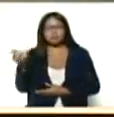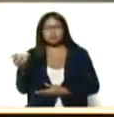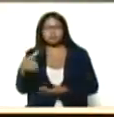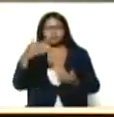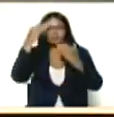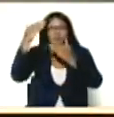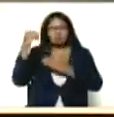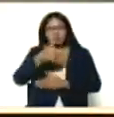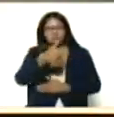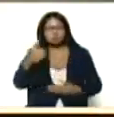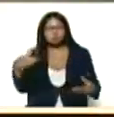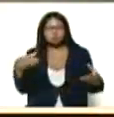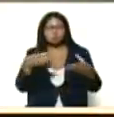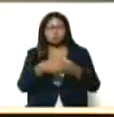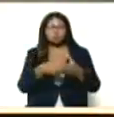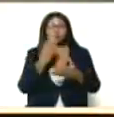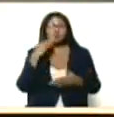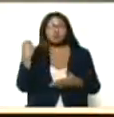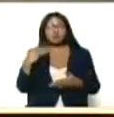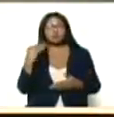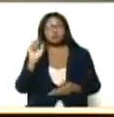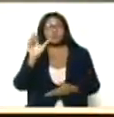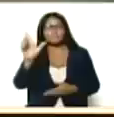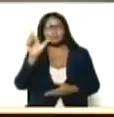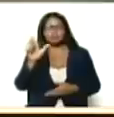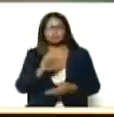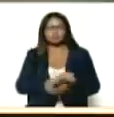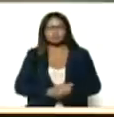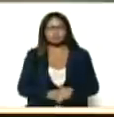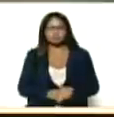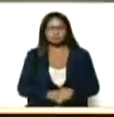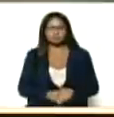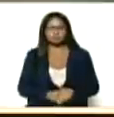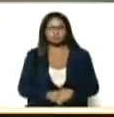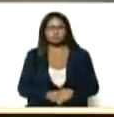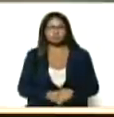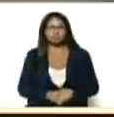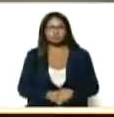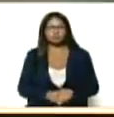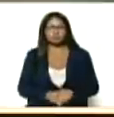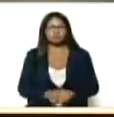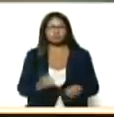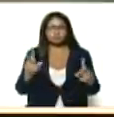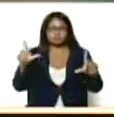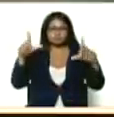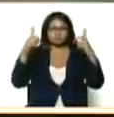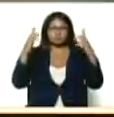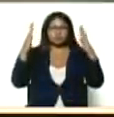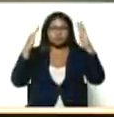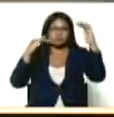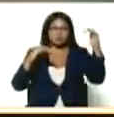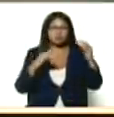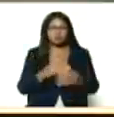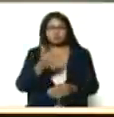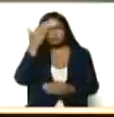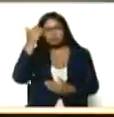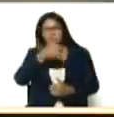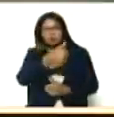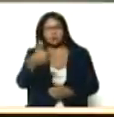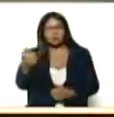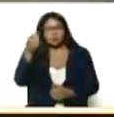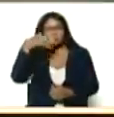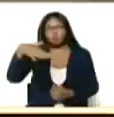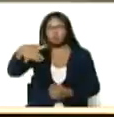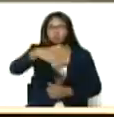la Dirección Nacional del Partido Socialista Unido de Venezuela. Oído y atención. Paso a saludarlos para que nuestro